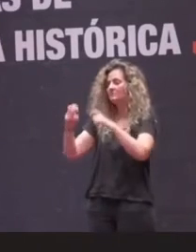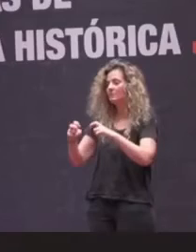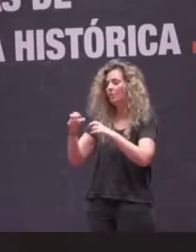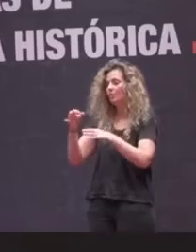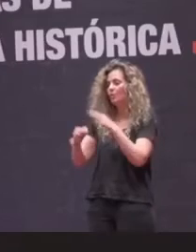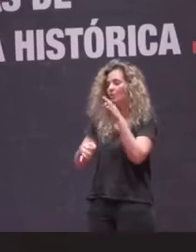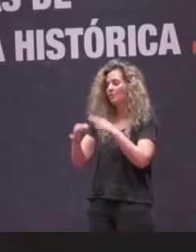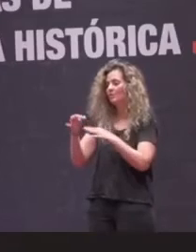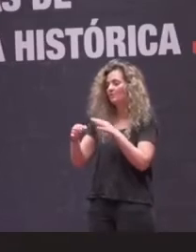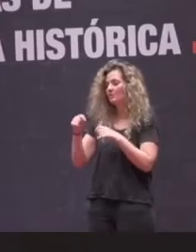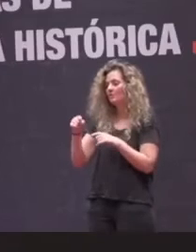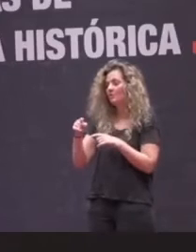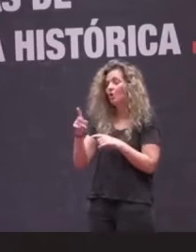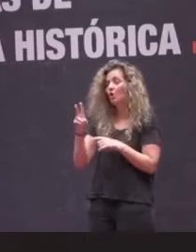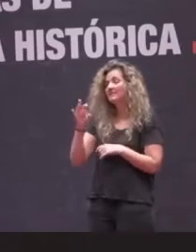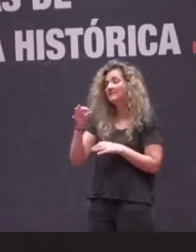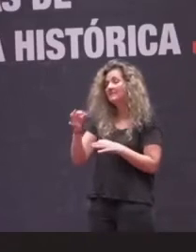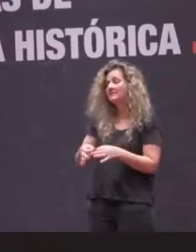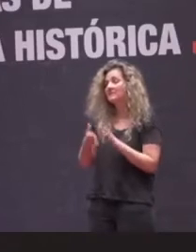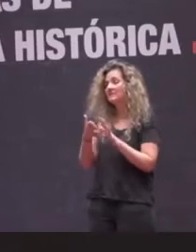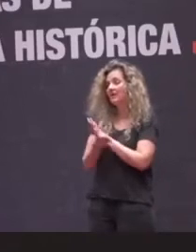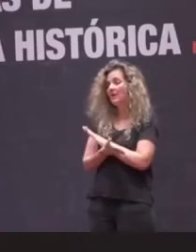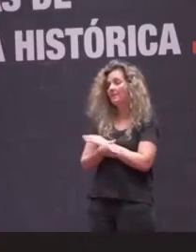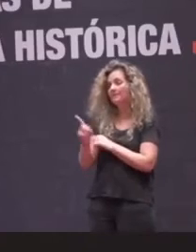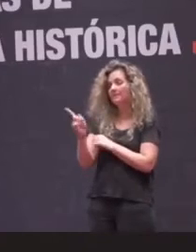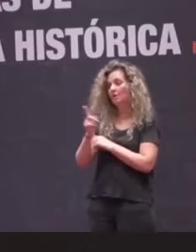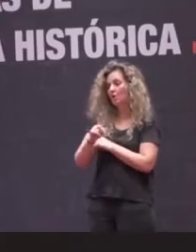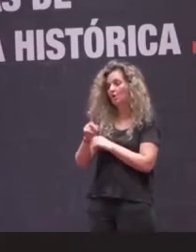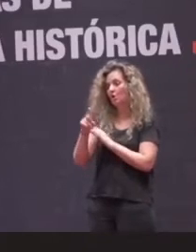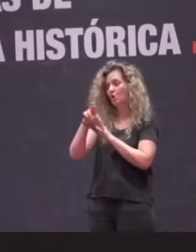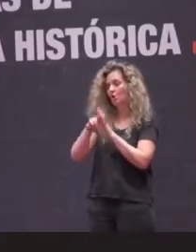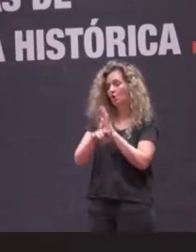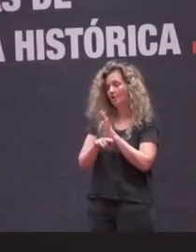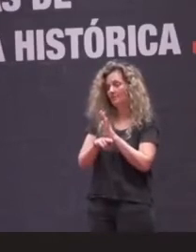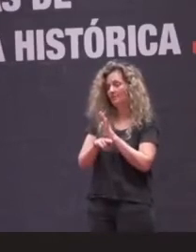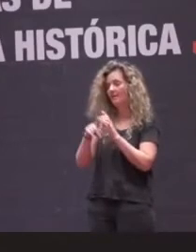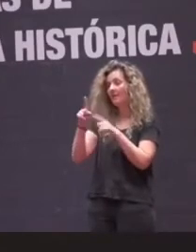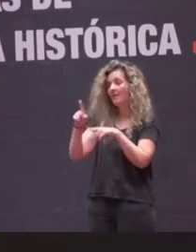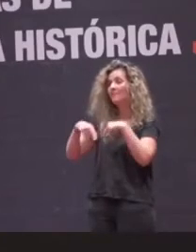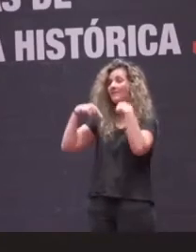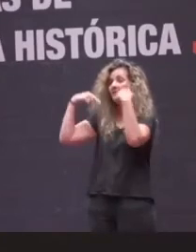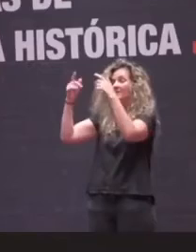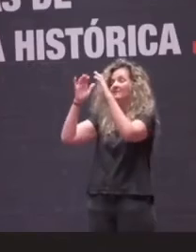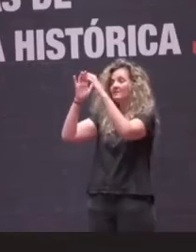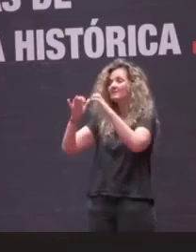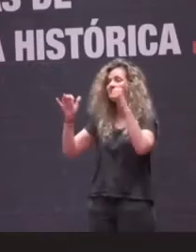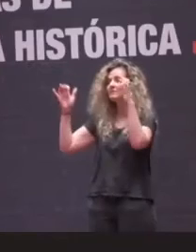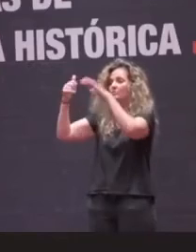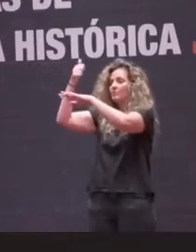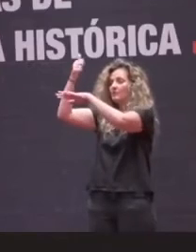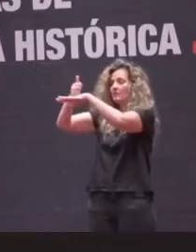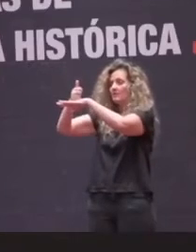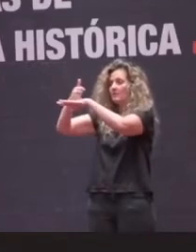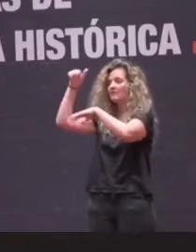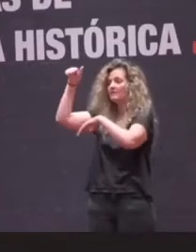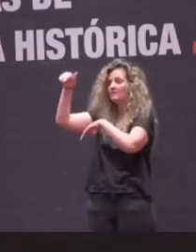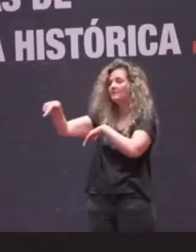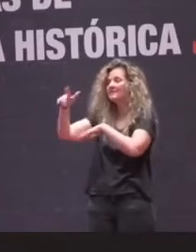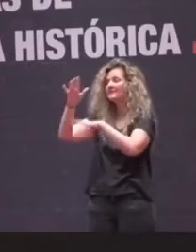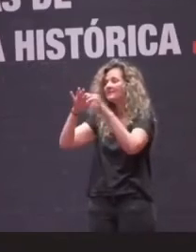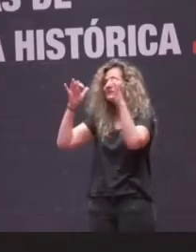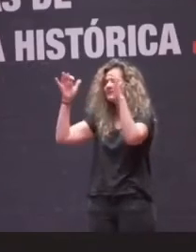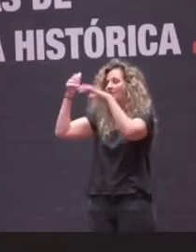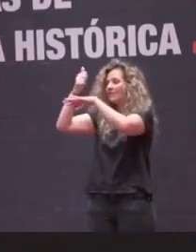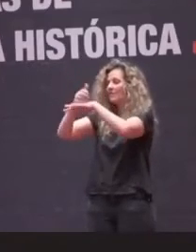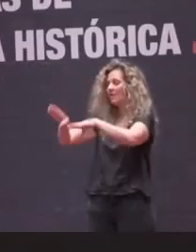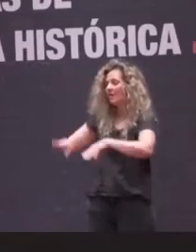xurisprudencia. Esta sentencia non senta xurisprudencia. Digamos, non é norma. Pero cando chega o Tribunal Supremo, o que digo o Tribunal Supremo, e se o Tribunal Supremo